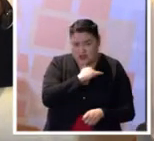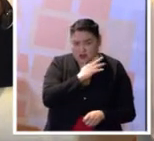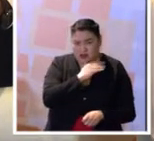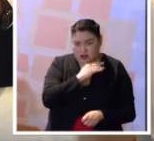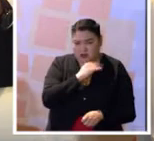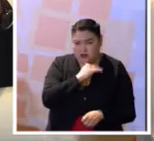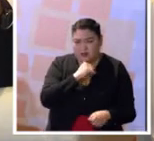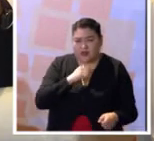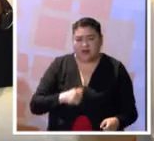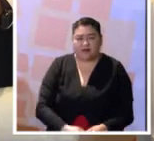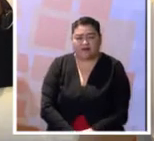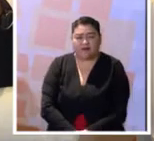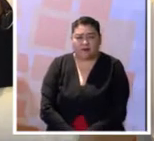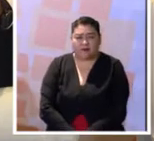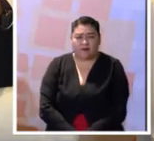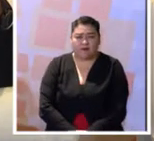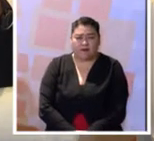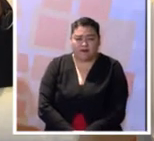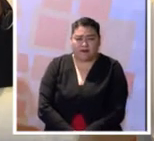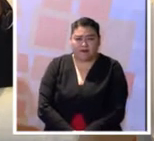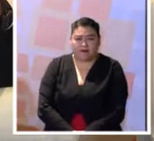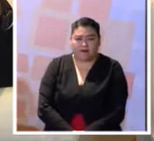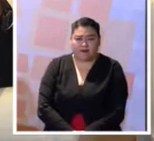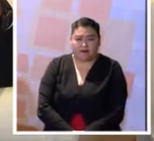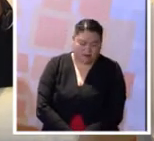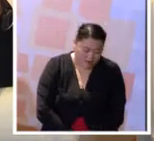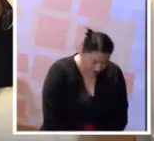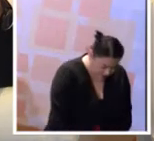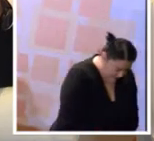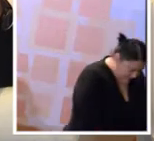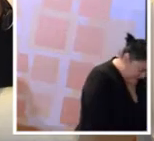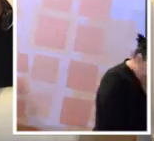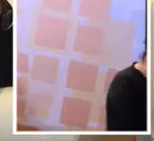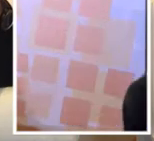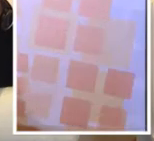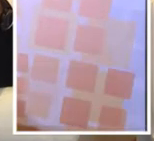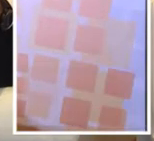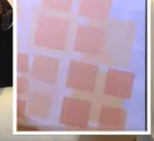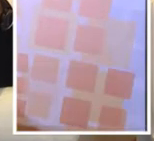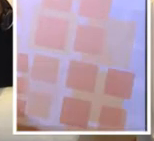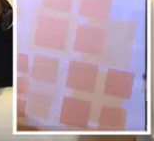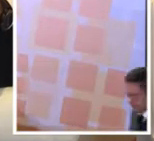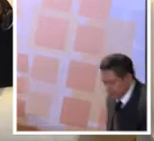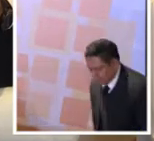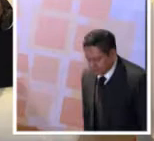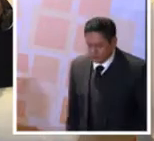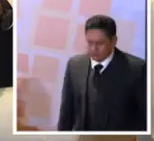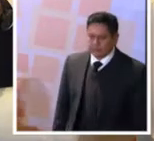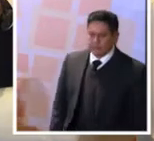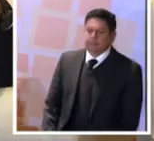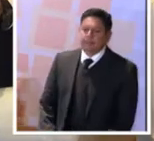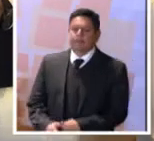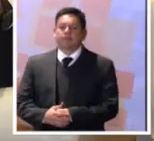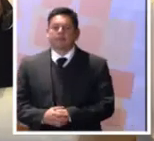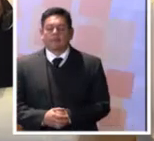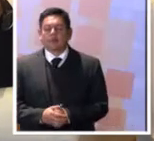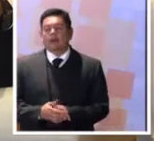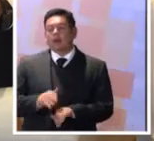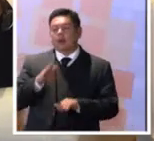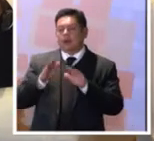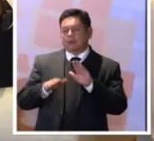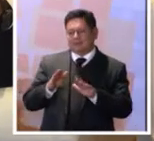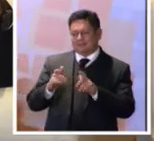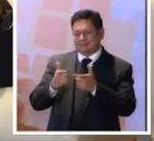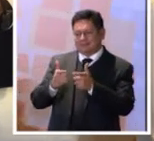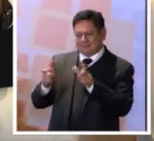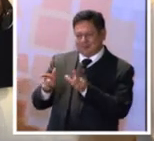una eficacia en la resolución. Pareciera que a los actores políticos lo que sí les duele de repente son las consecuencias